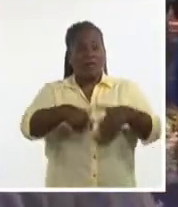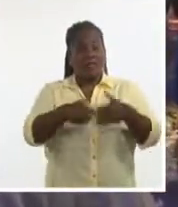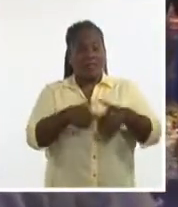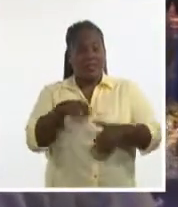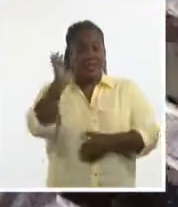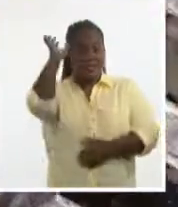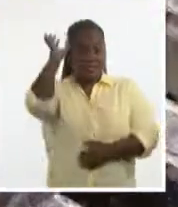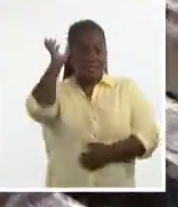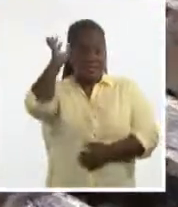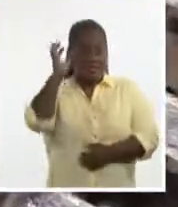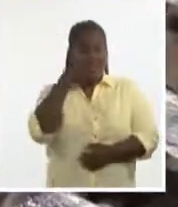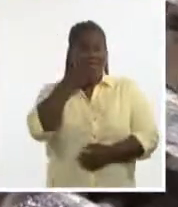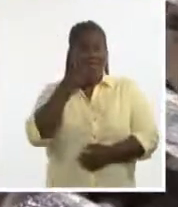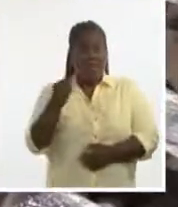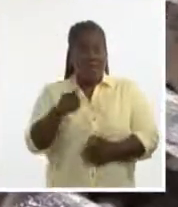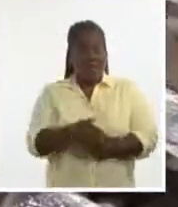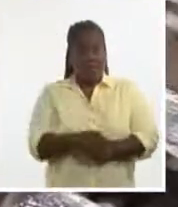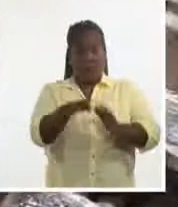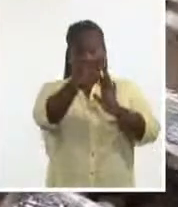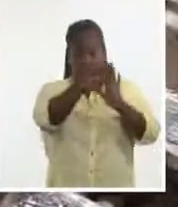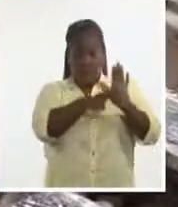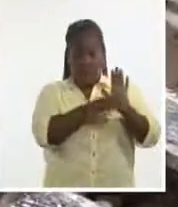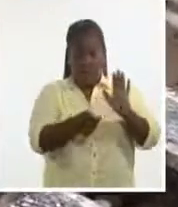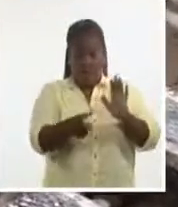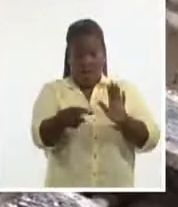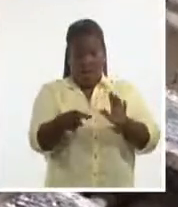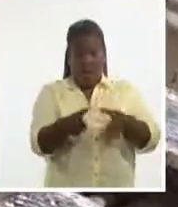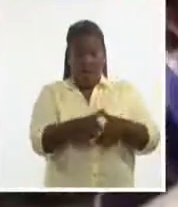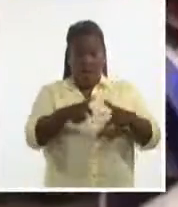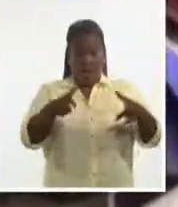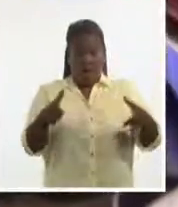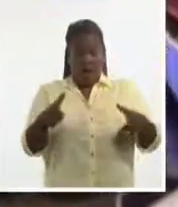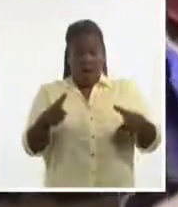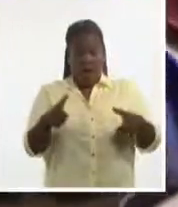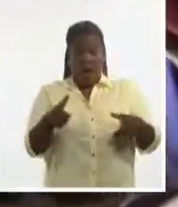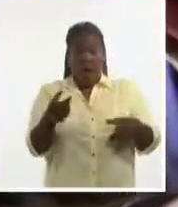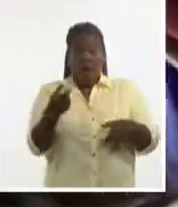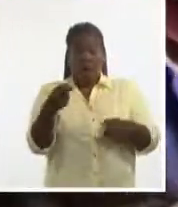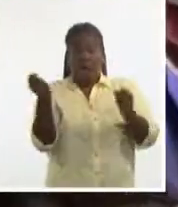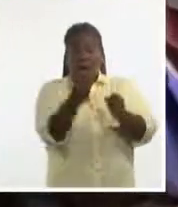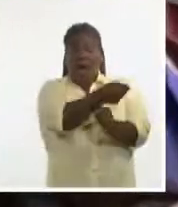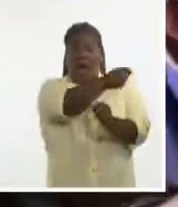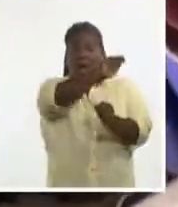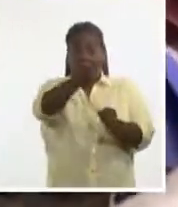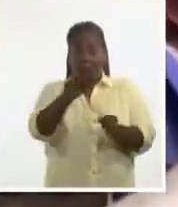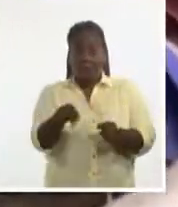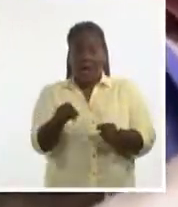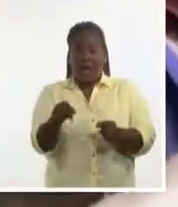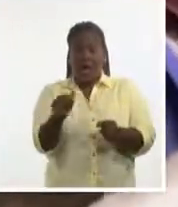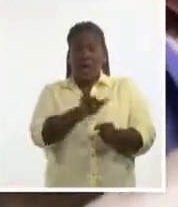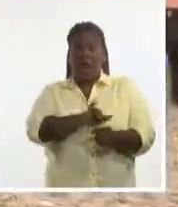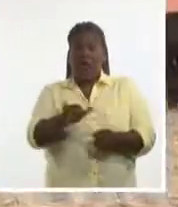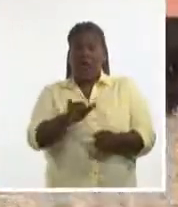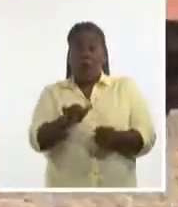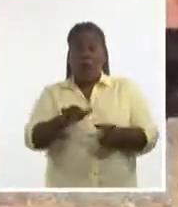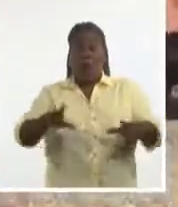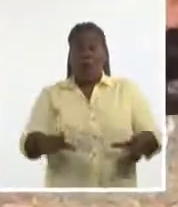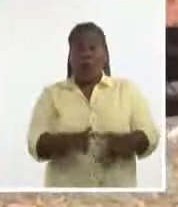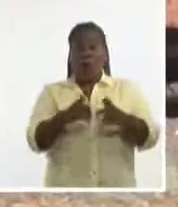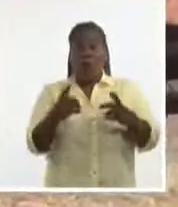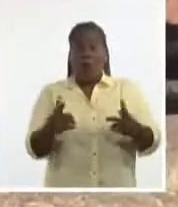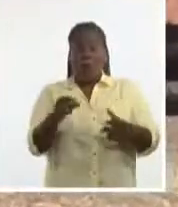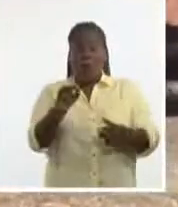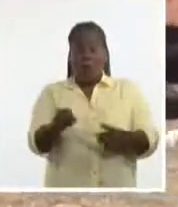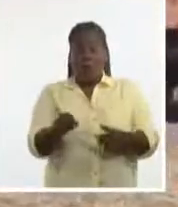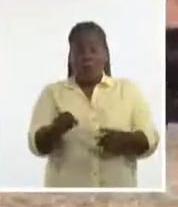estamos arrancando. Medidas recientes como el incremento del precio de la caña y bonificaciones por el sobrecumplimiento de los estimados